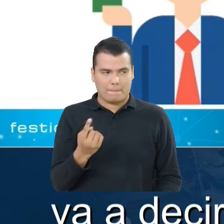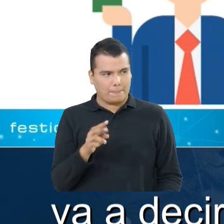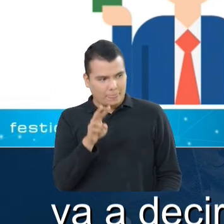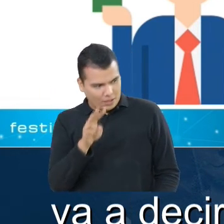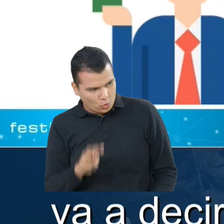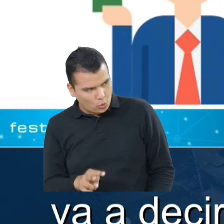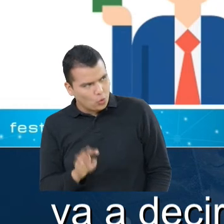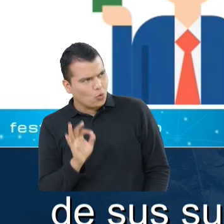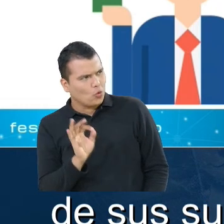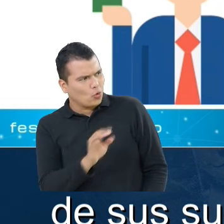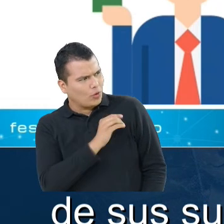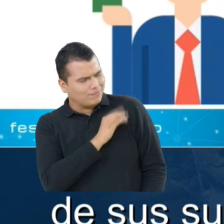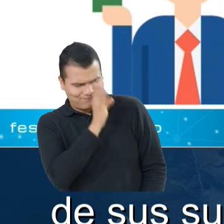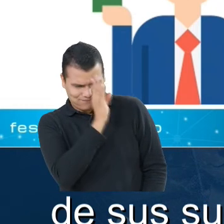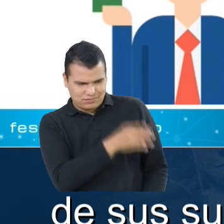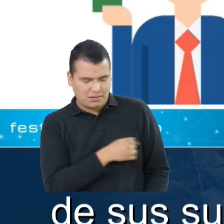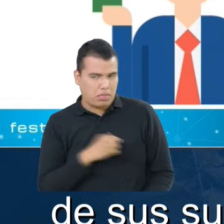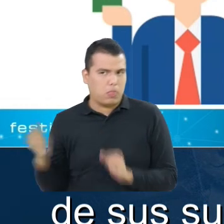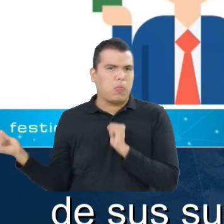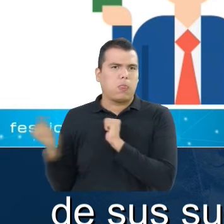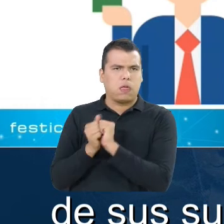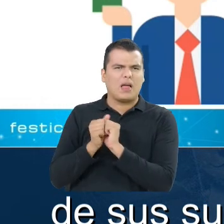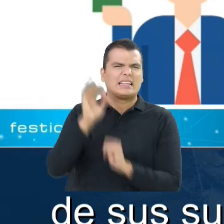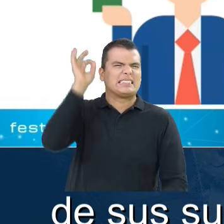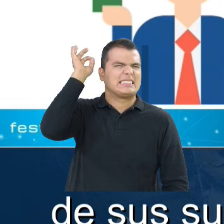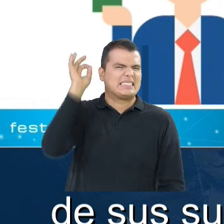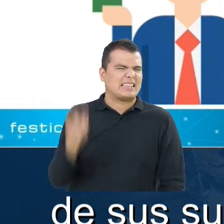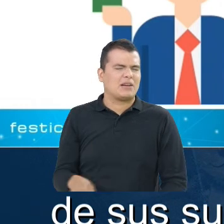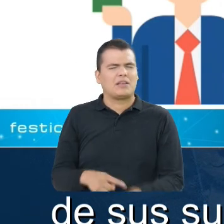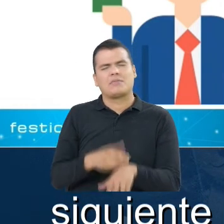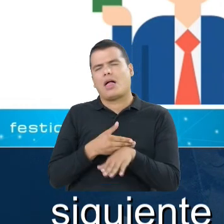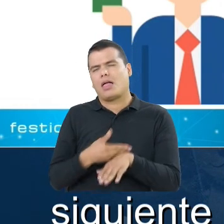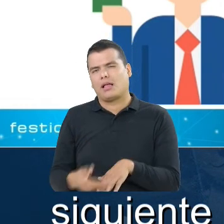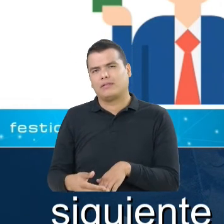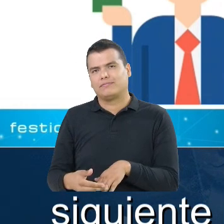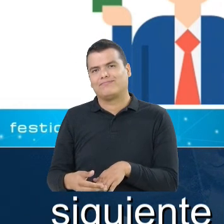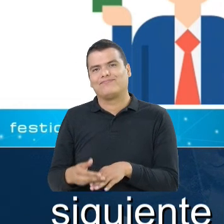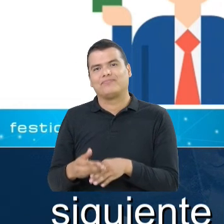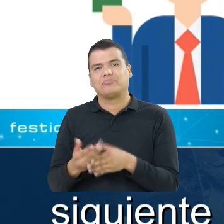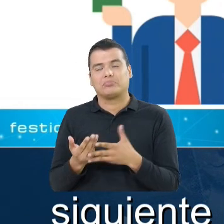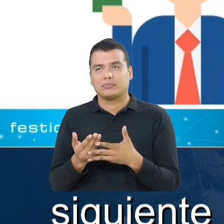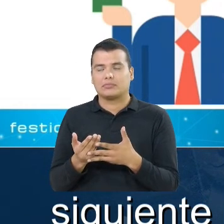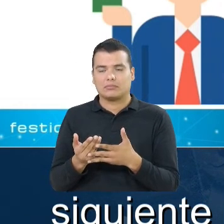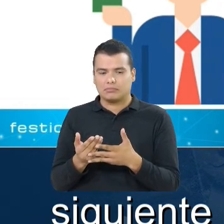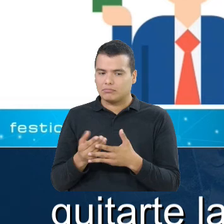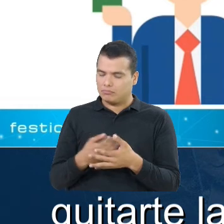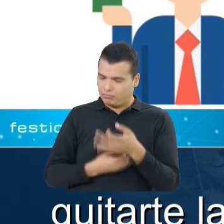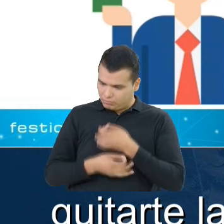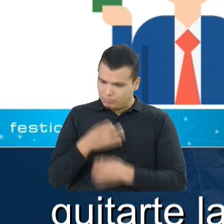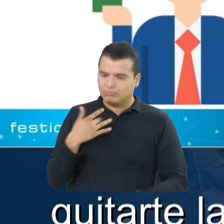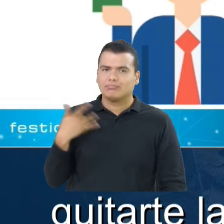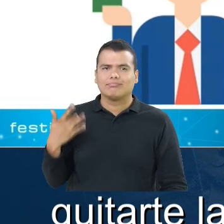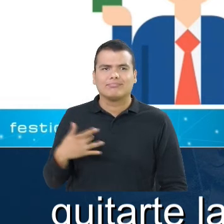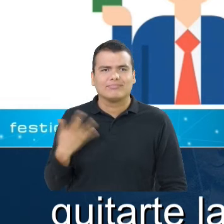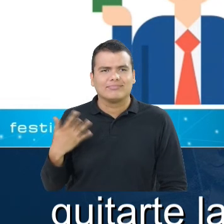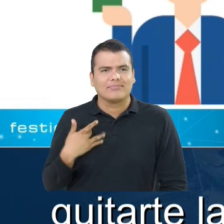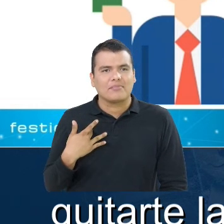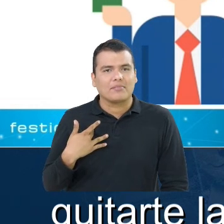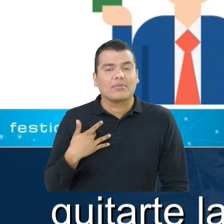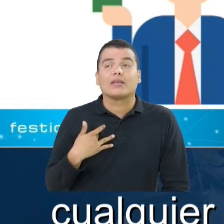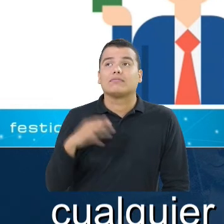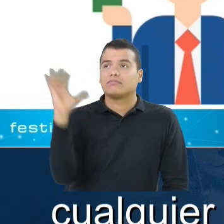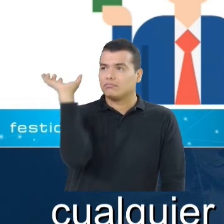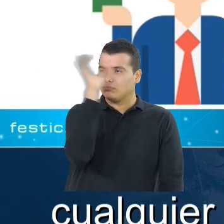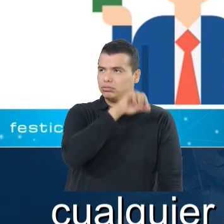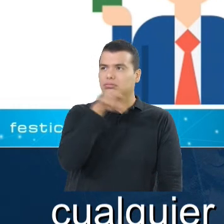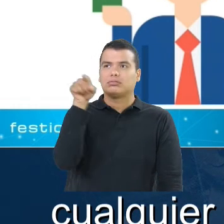va a dudar en quitártela de un solo golpe, por decir cualquier cosa. Porque te comienza a vender emociones, te comienza a mostrar por qué